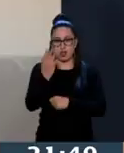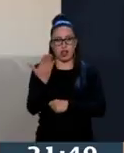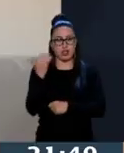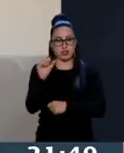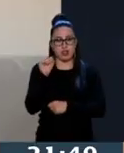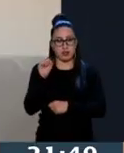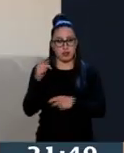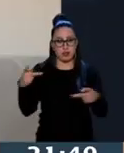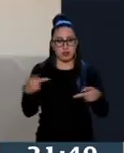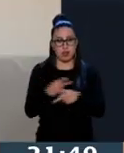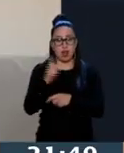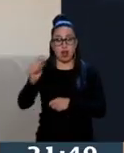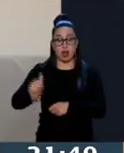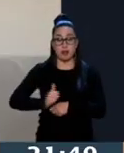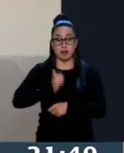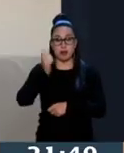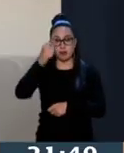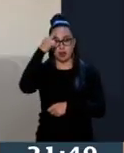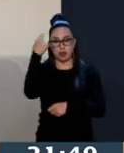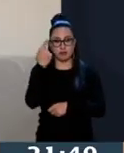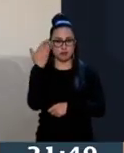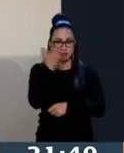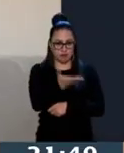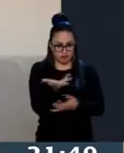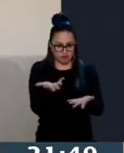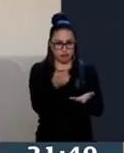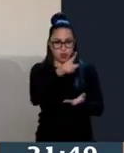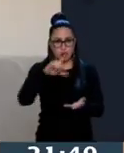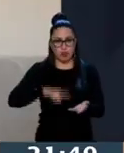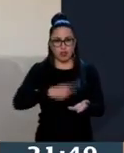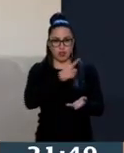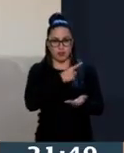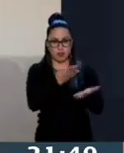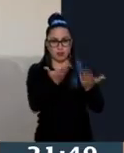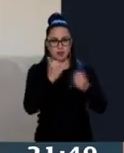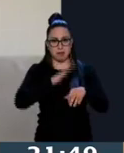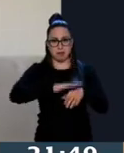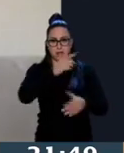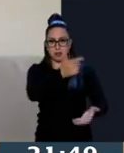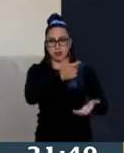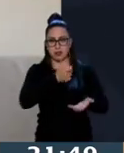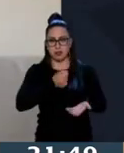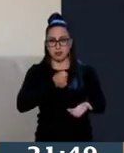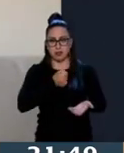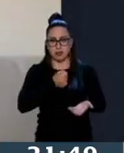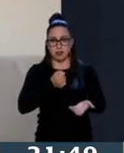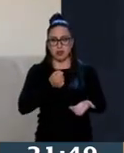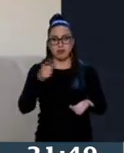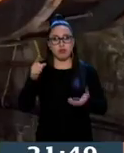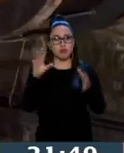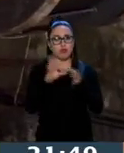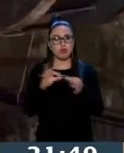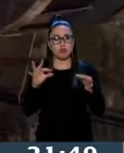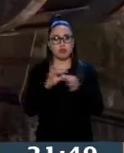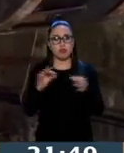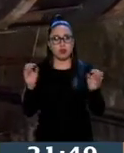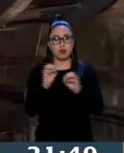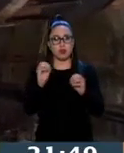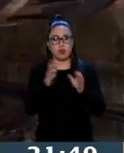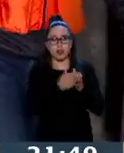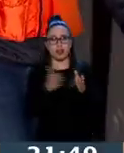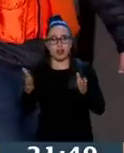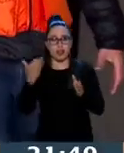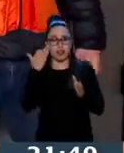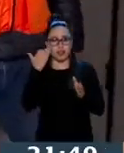enero, aprovechó para exigir más recursos al gobierno de la Ciudad de México, sin mencionar que durante la